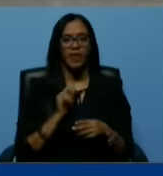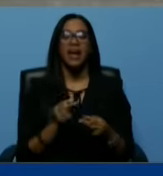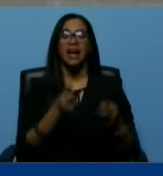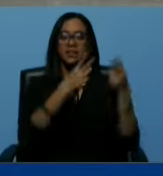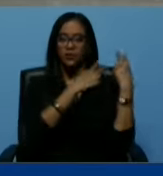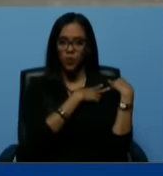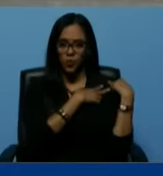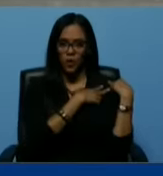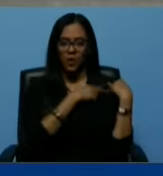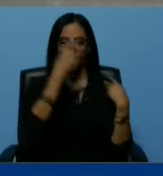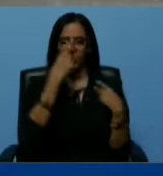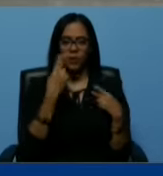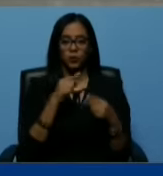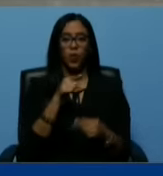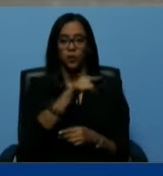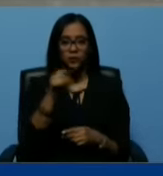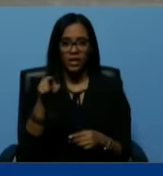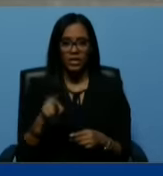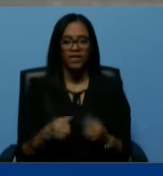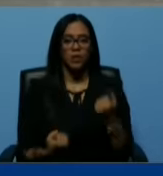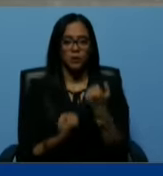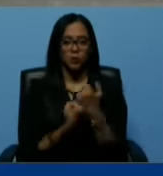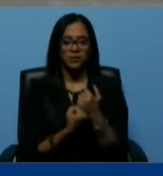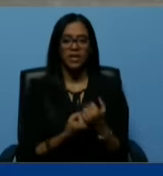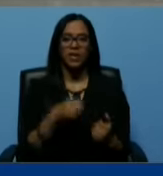de impulsar 4 consultas